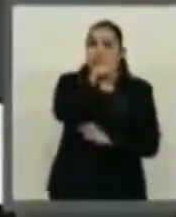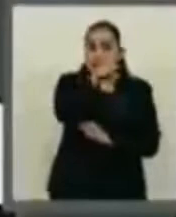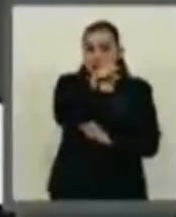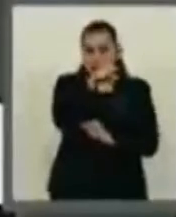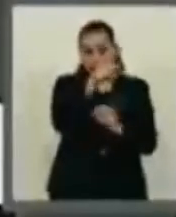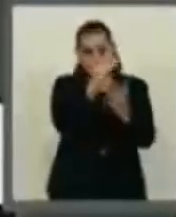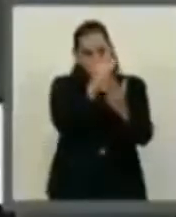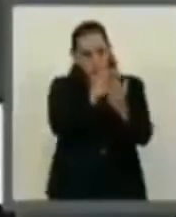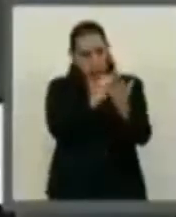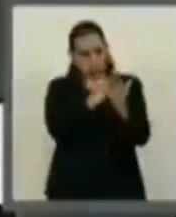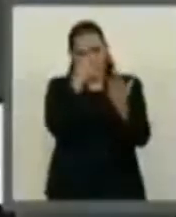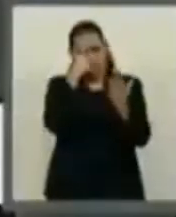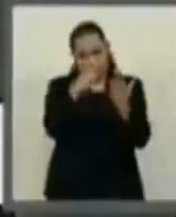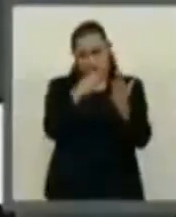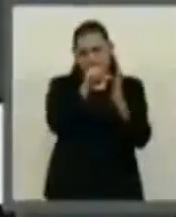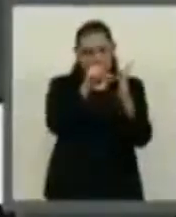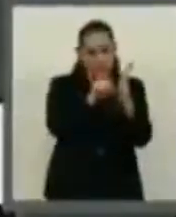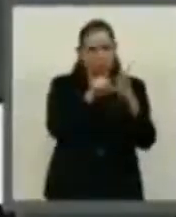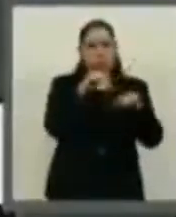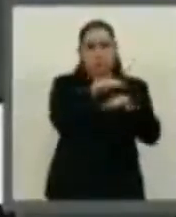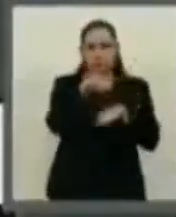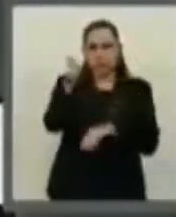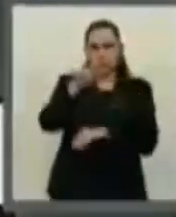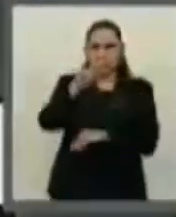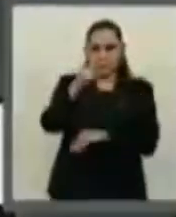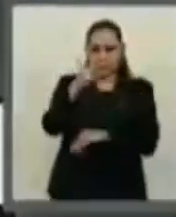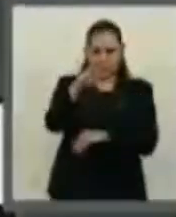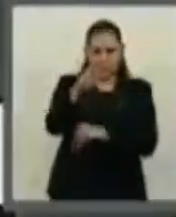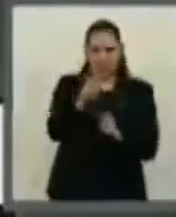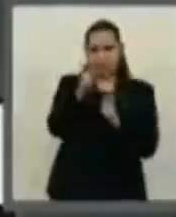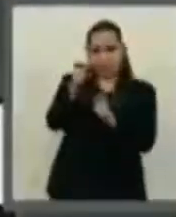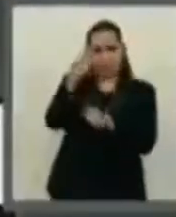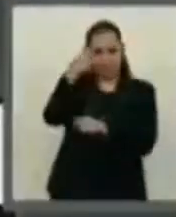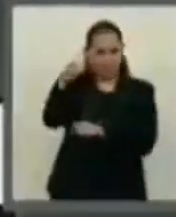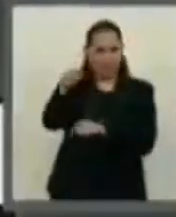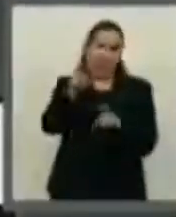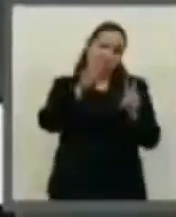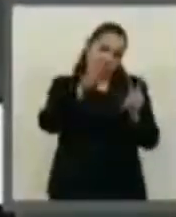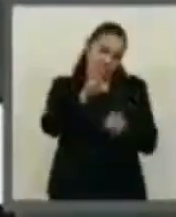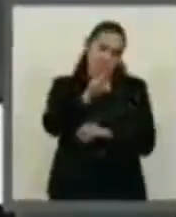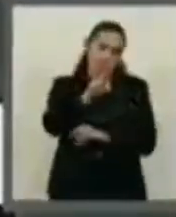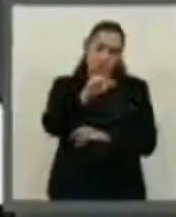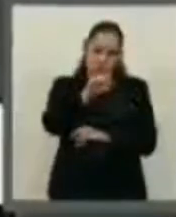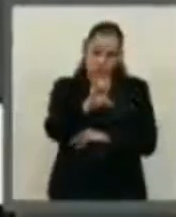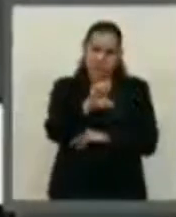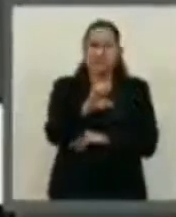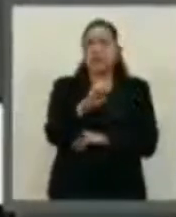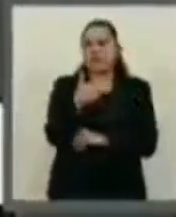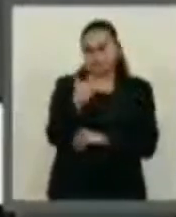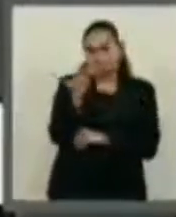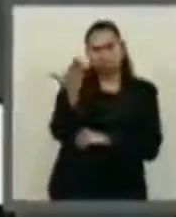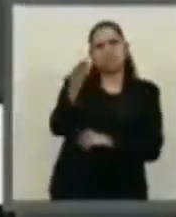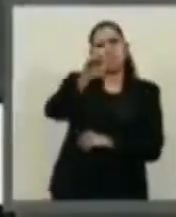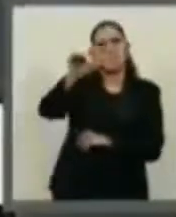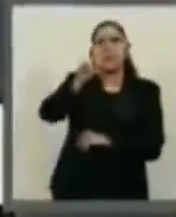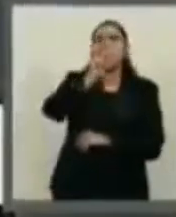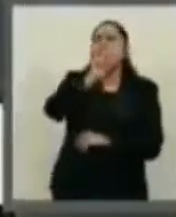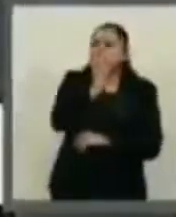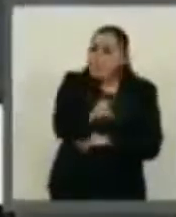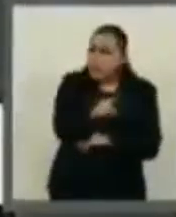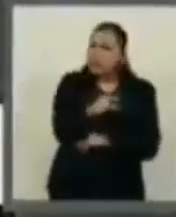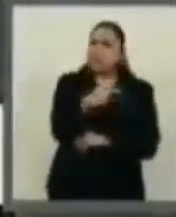de varios expedientes con el tema de Javier Duarte. Y sigo sosteniendo que no nada más se tiene que anexar a Javier